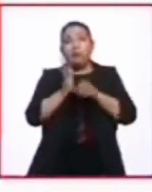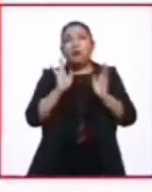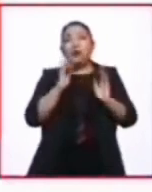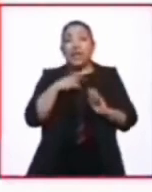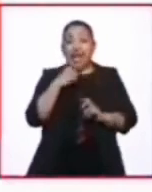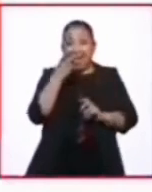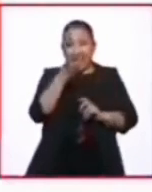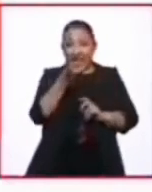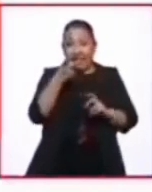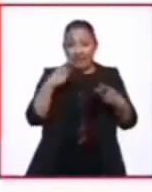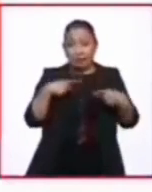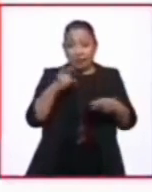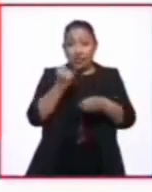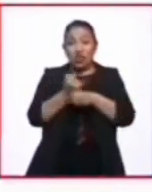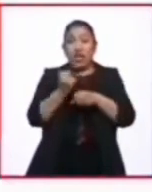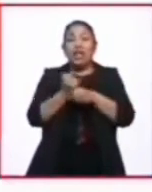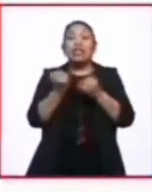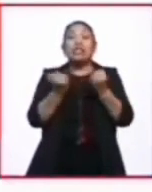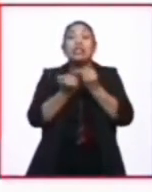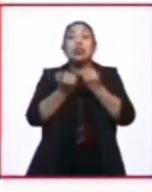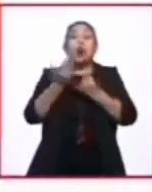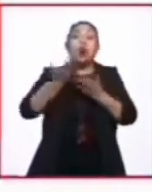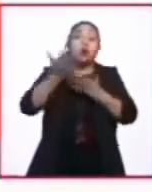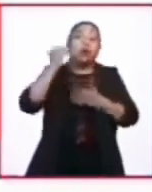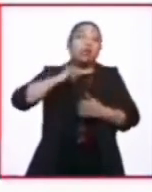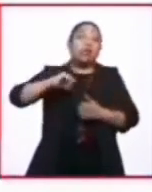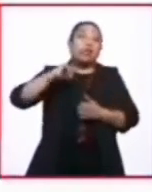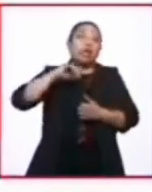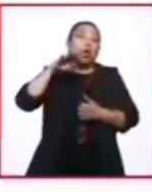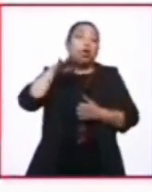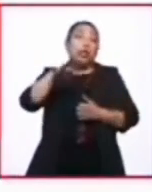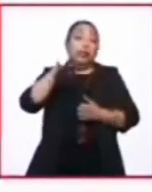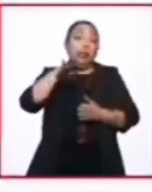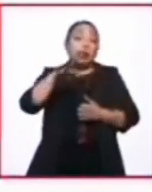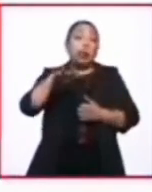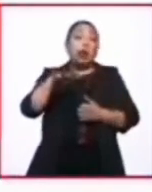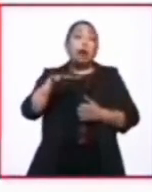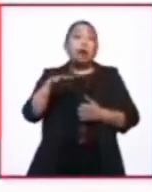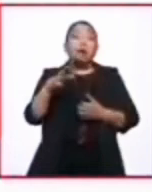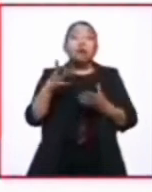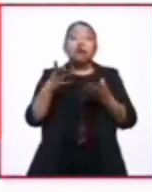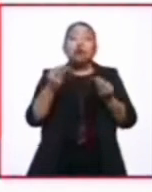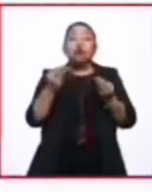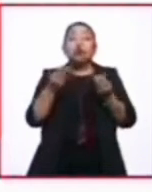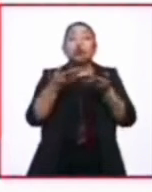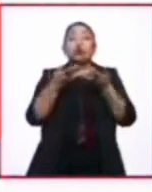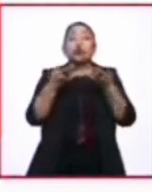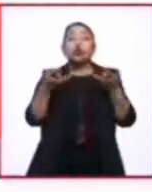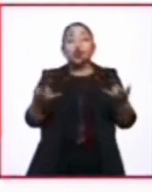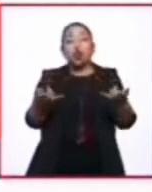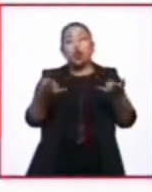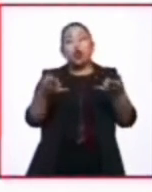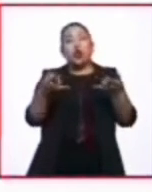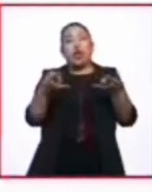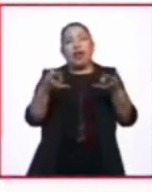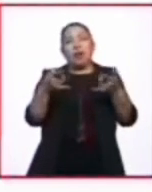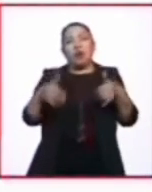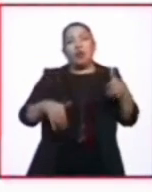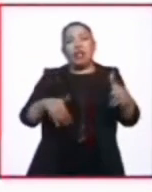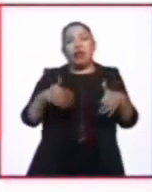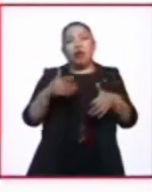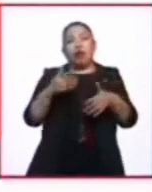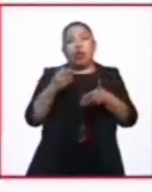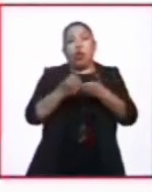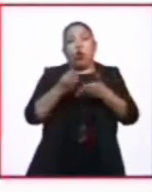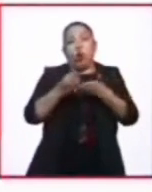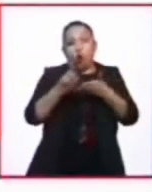también estos personajes también en el siglo XIX abrevaron mucho también de la historia del teatro del siglo de oro español, que